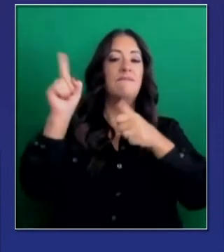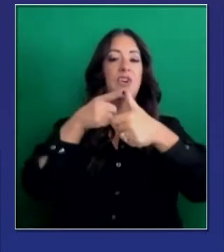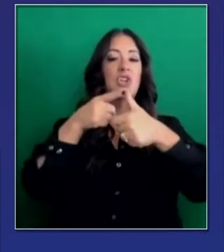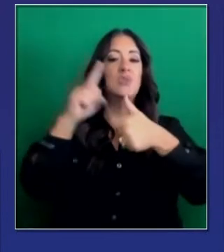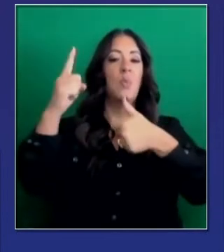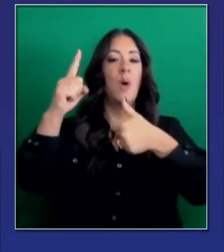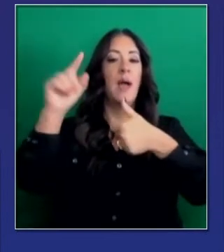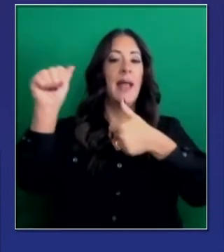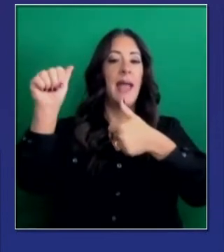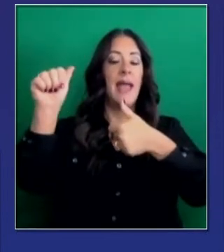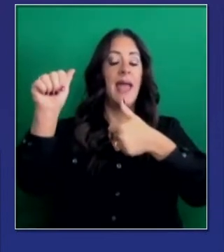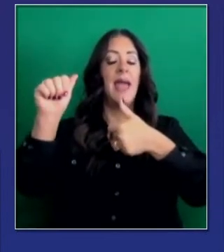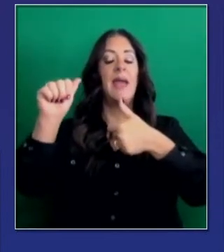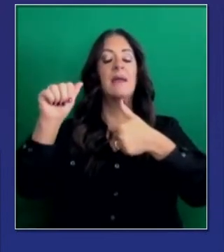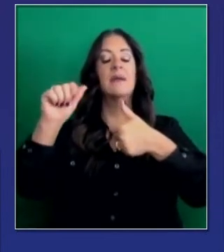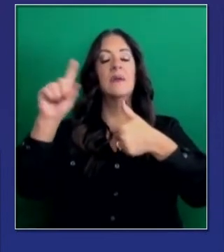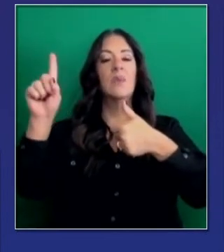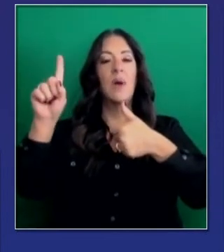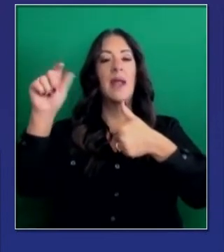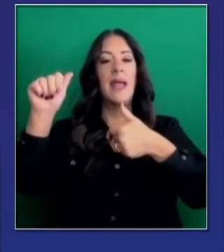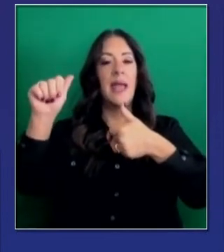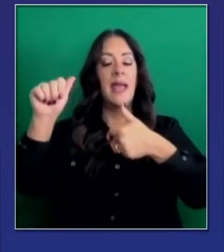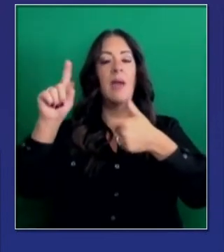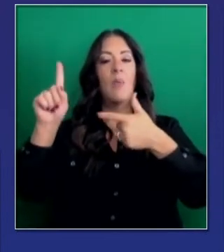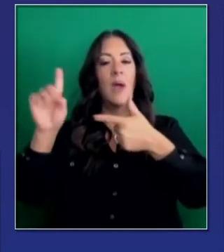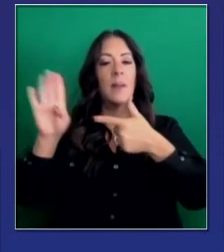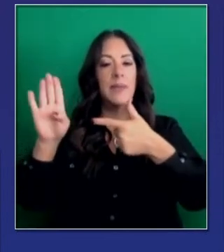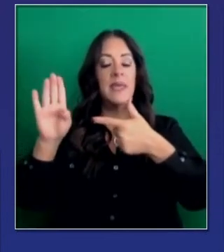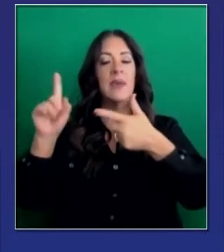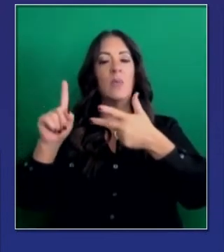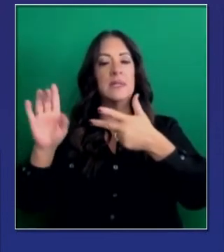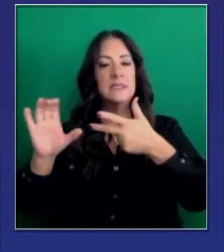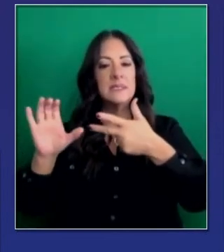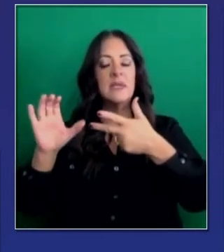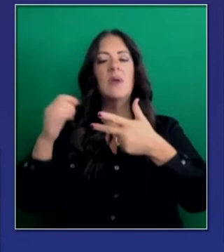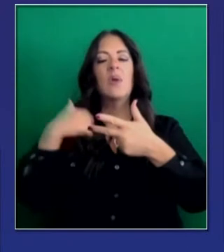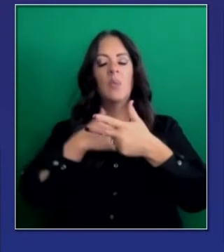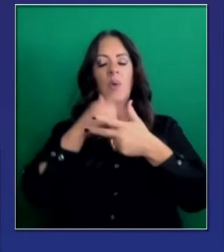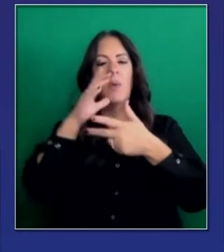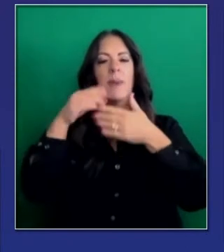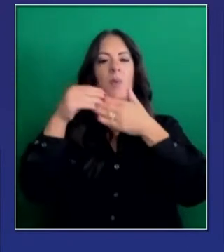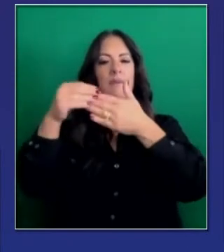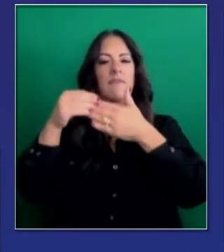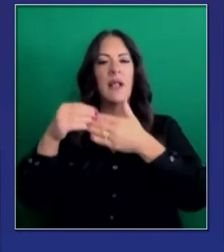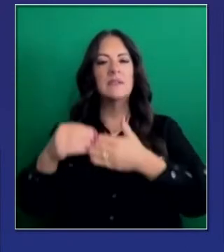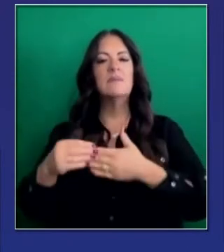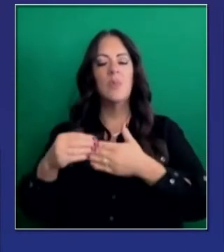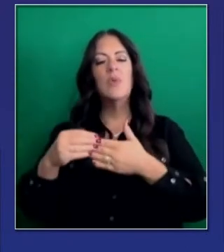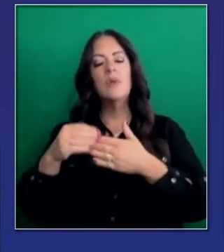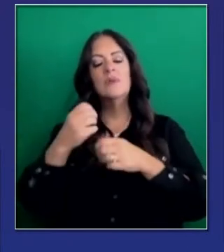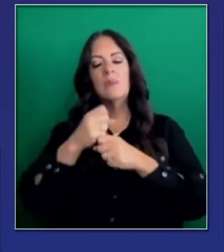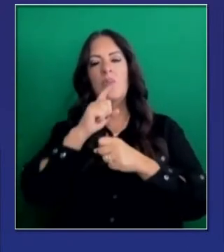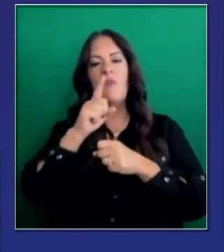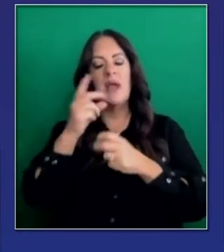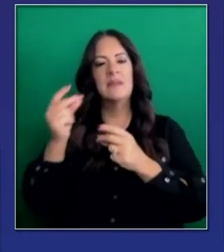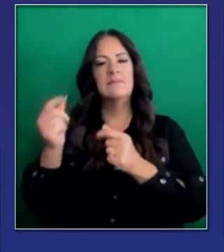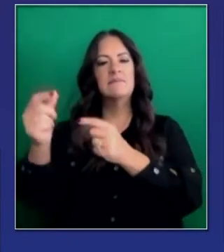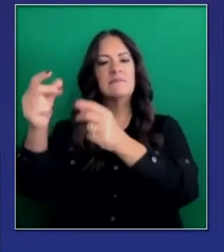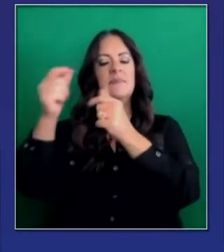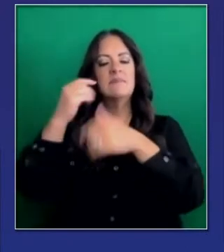de nuestros niveles de administración de vacunas para que haya más personas y más